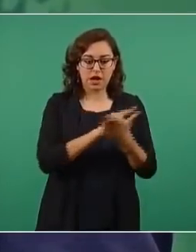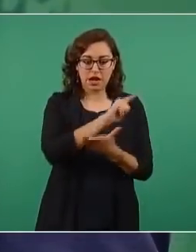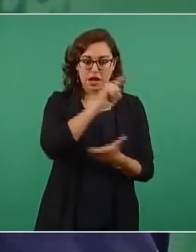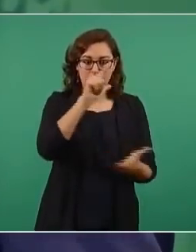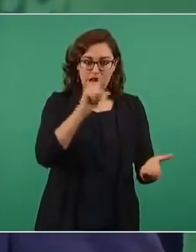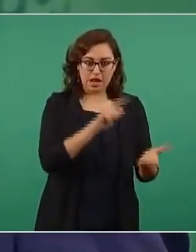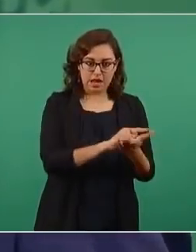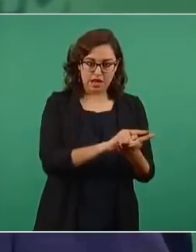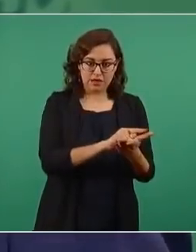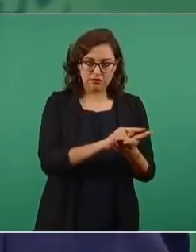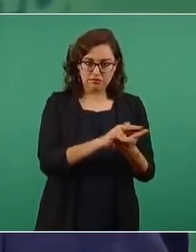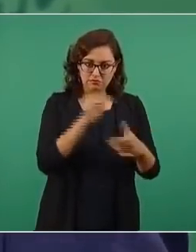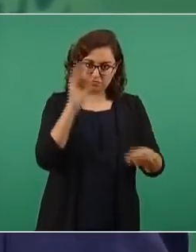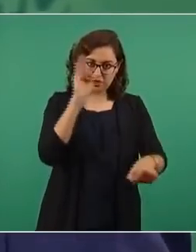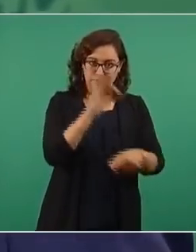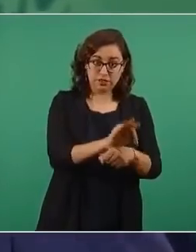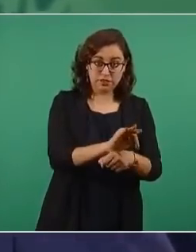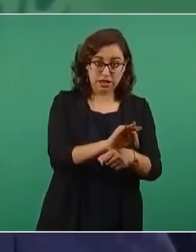hombre para la ley.